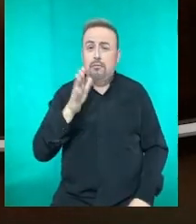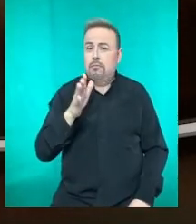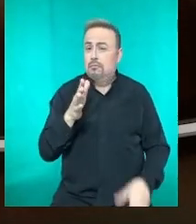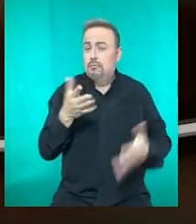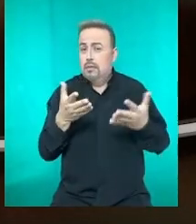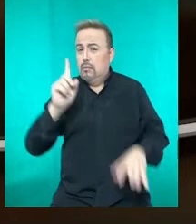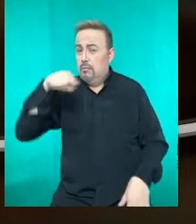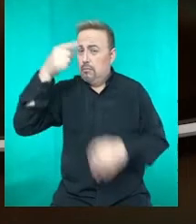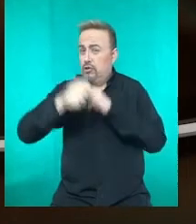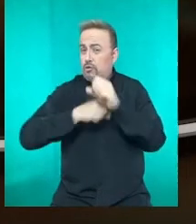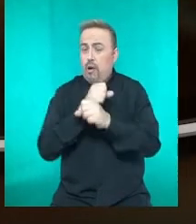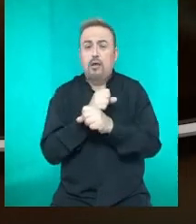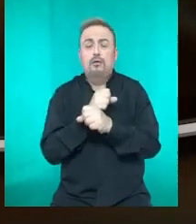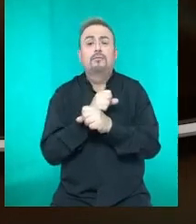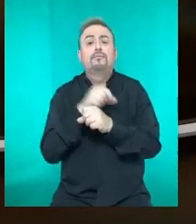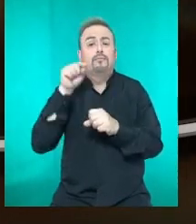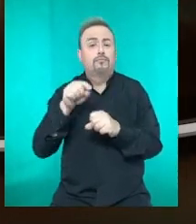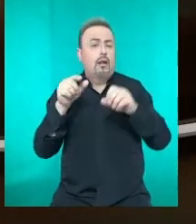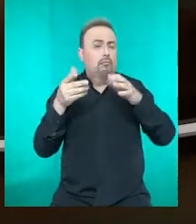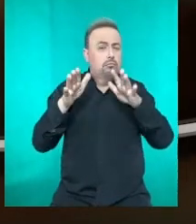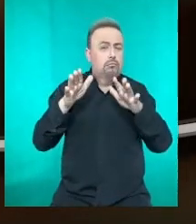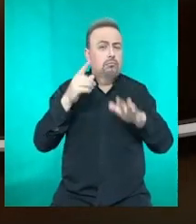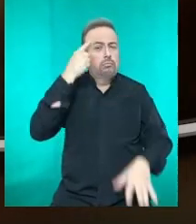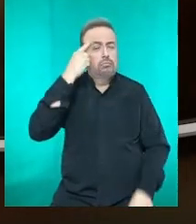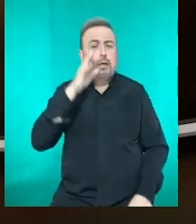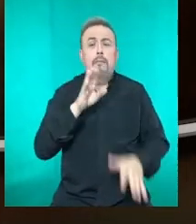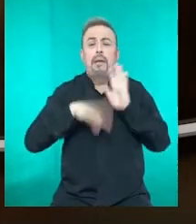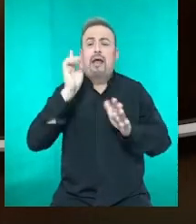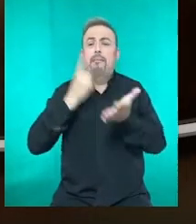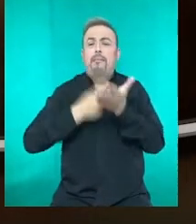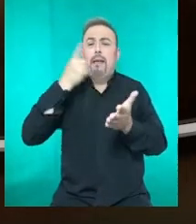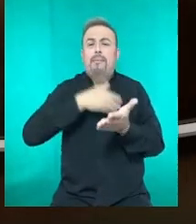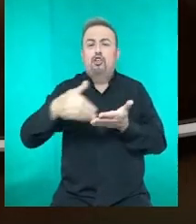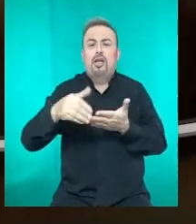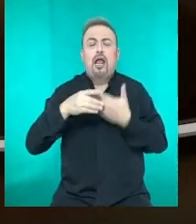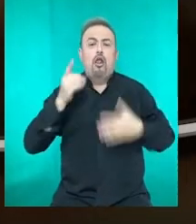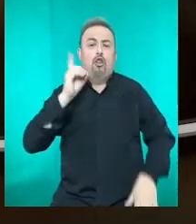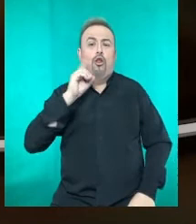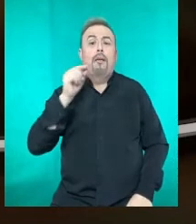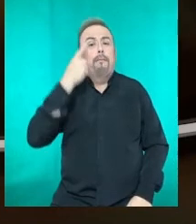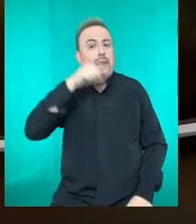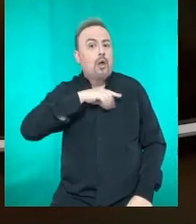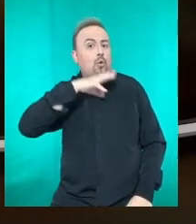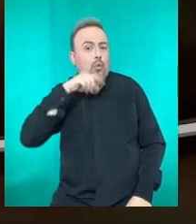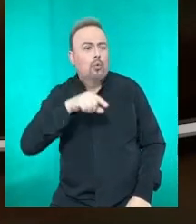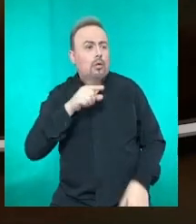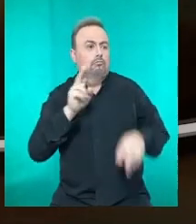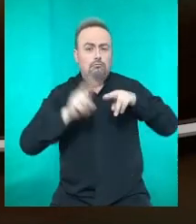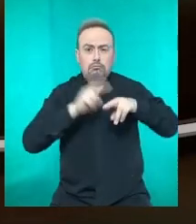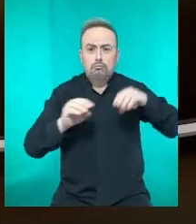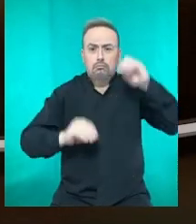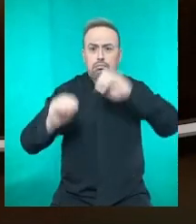el próximo año, en esta estimación, de más de 1.000 millones de dólares para el uso, instalación